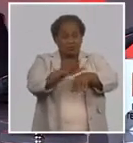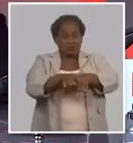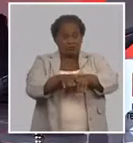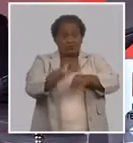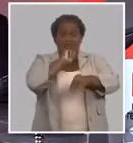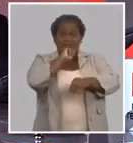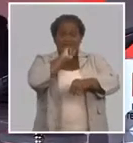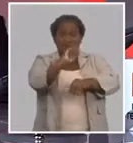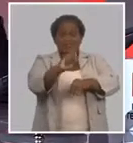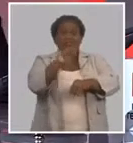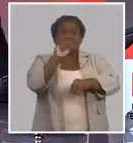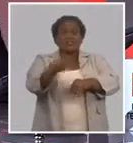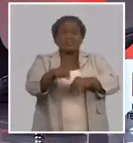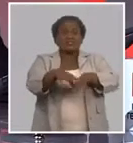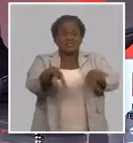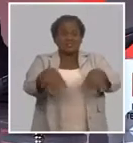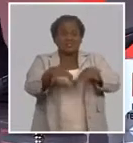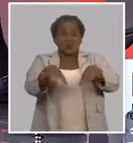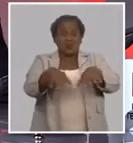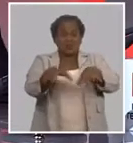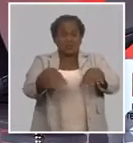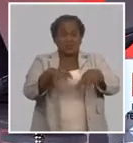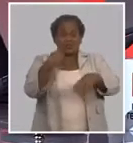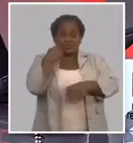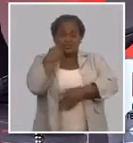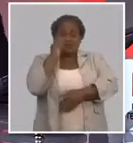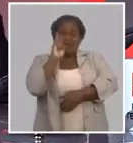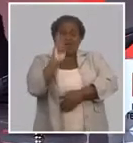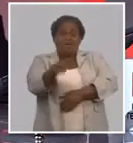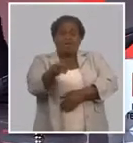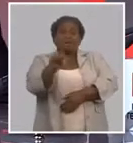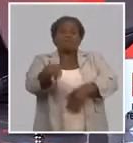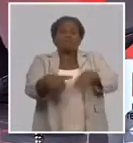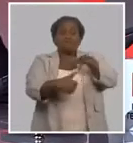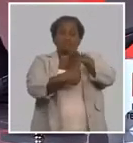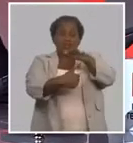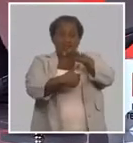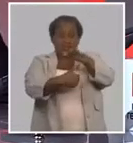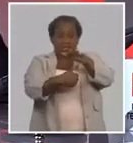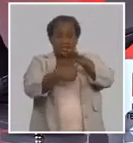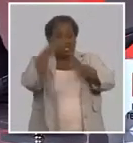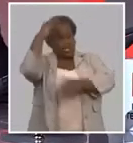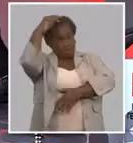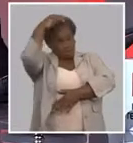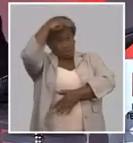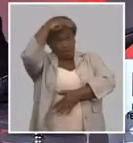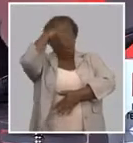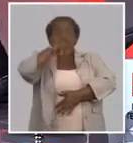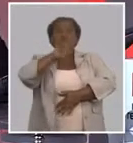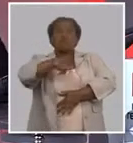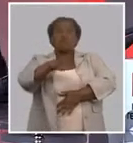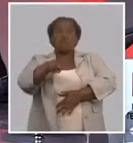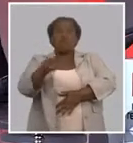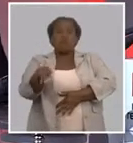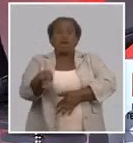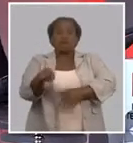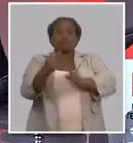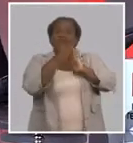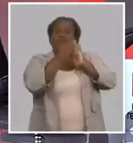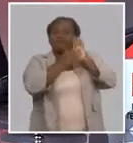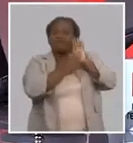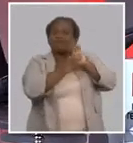cob y 19 en medio de la circunstancia de esos sobra que se sigue viviendo cuando el presidente de tron incluso está buscando nuevos elementos